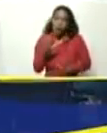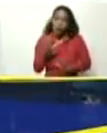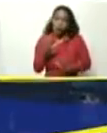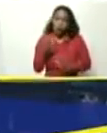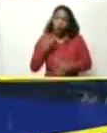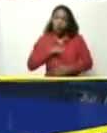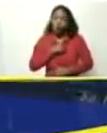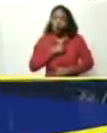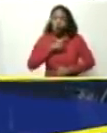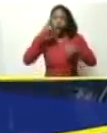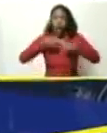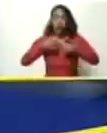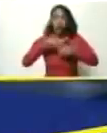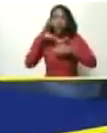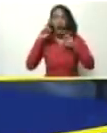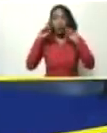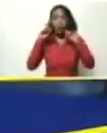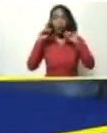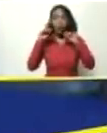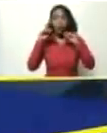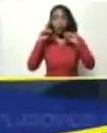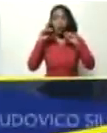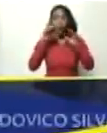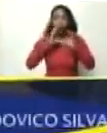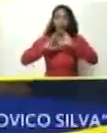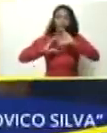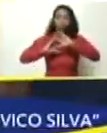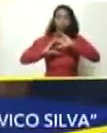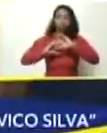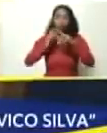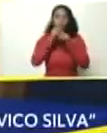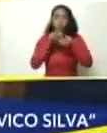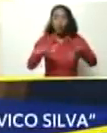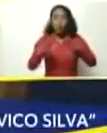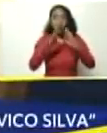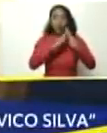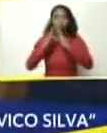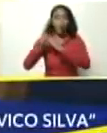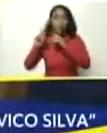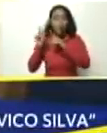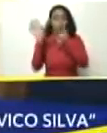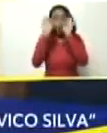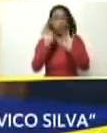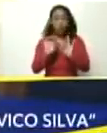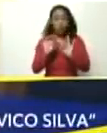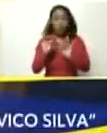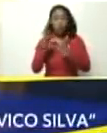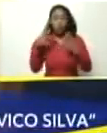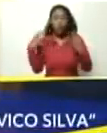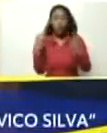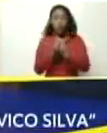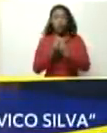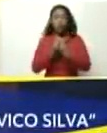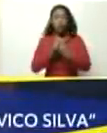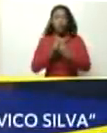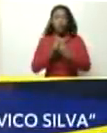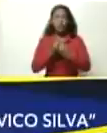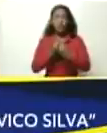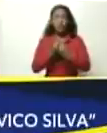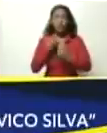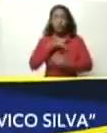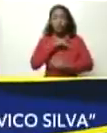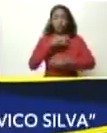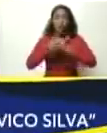precisamente estamos nosotros hablando de lo que ha sido el despliegue casa a casa, este método que además se junta con lo que nosotros